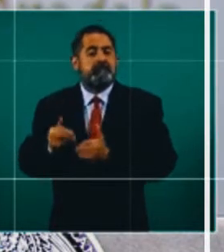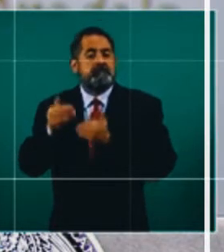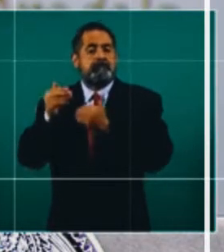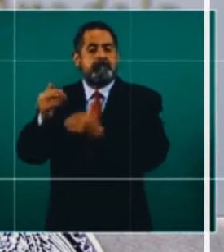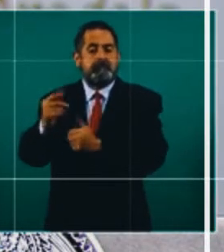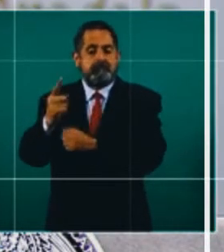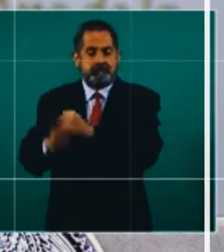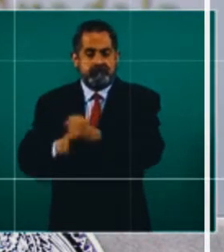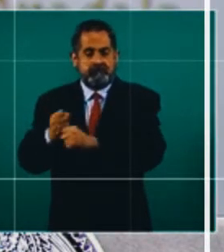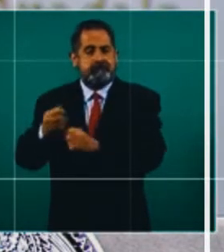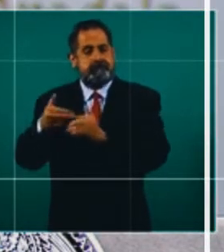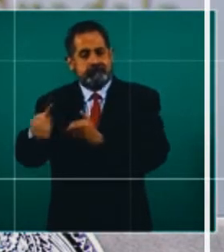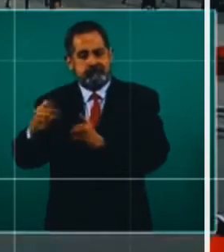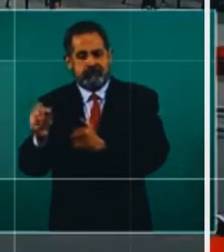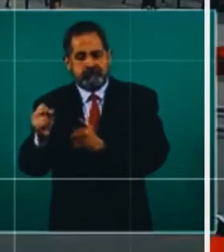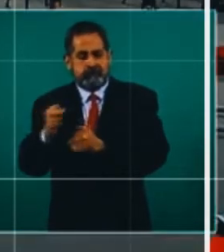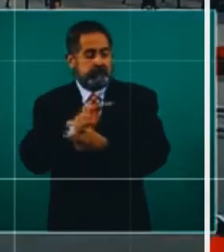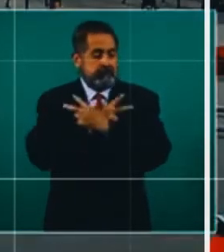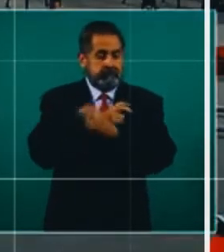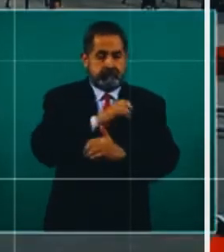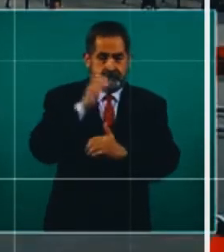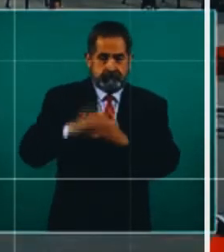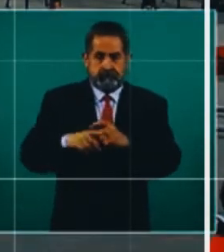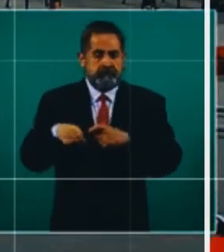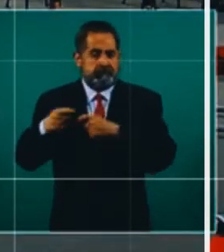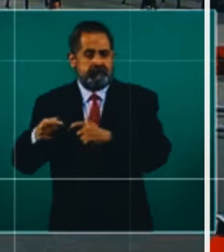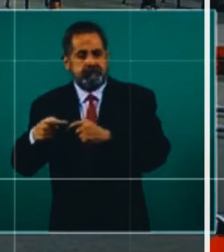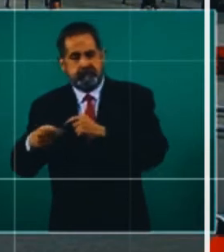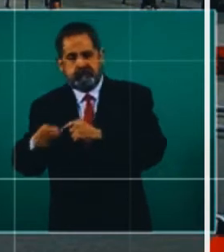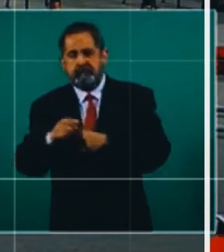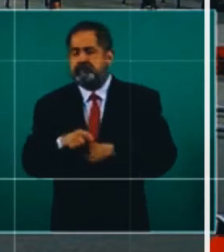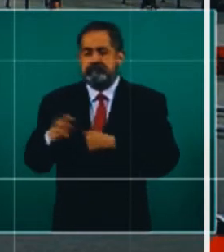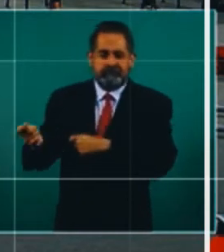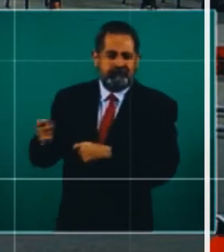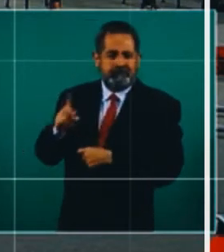ciclo después de las vacaciones. Esto lo explicará la maestra Delfina.